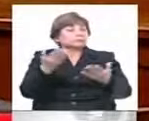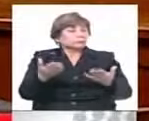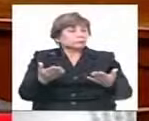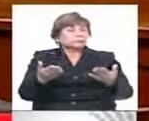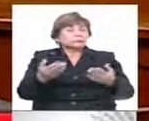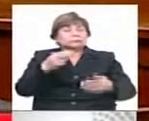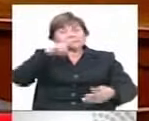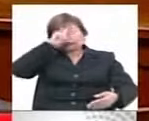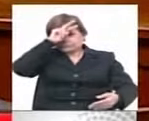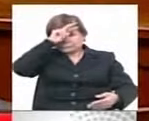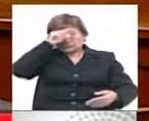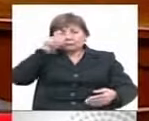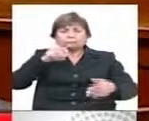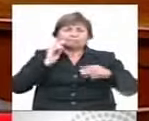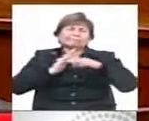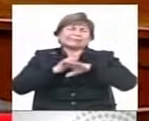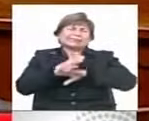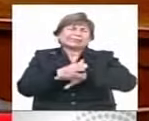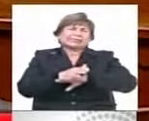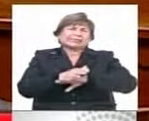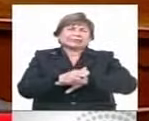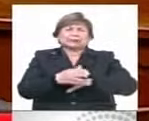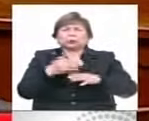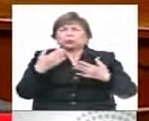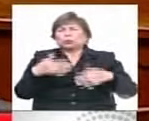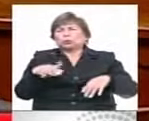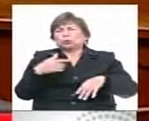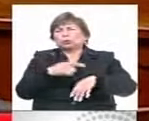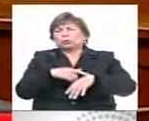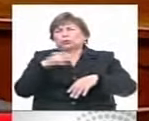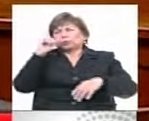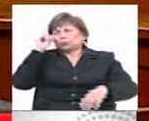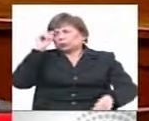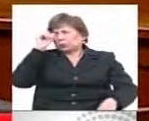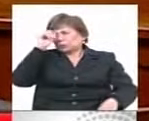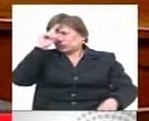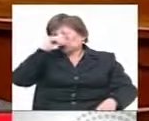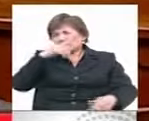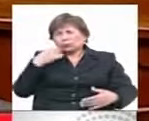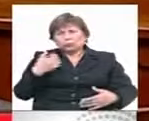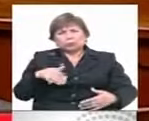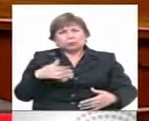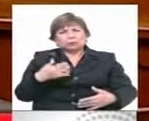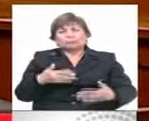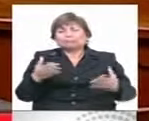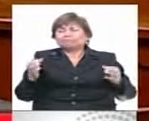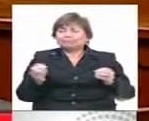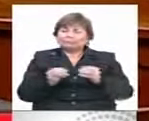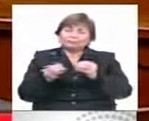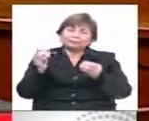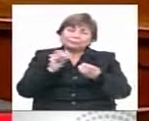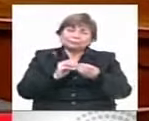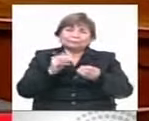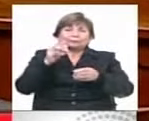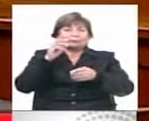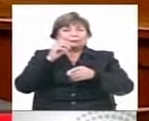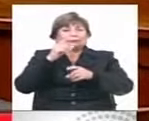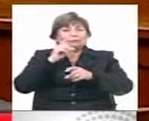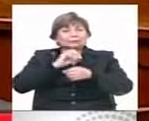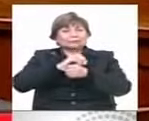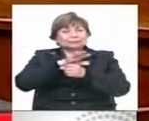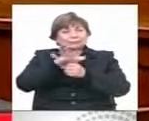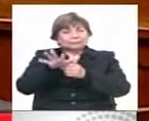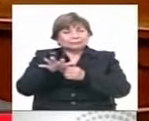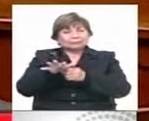el país atraviesa un momento muy difícil. Sumado a la crisis sanitaria,